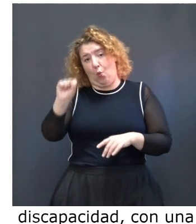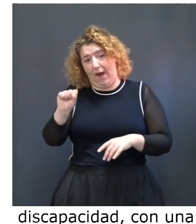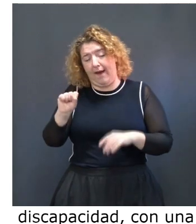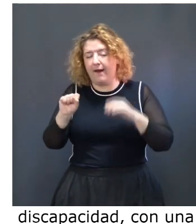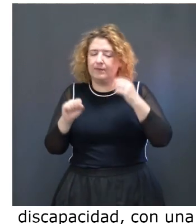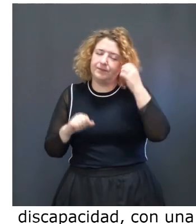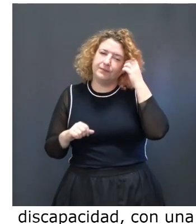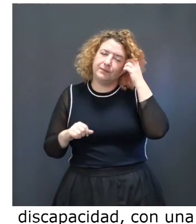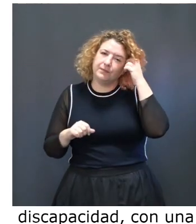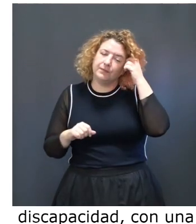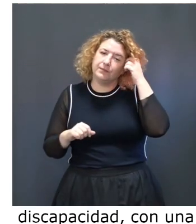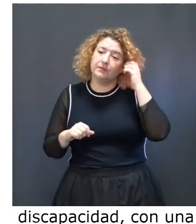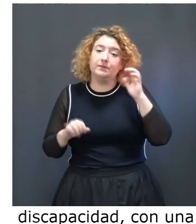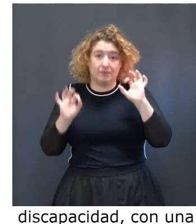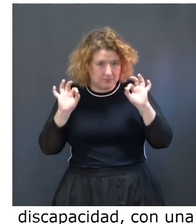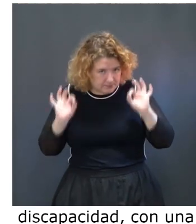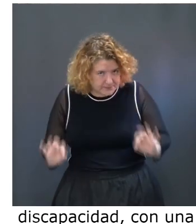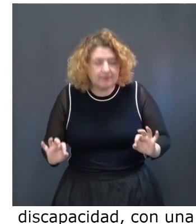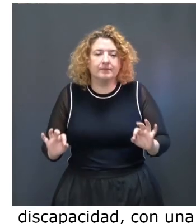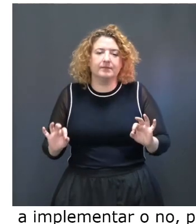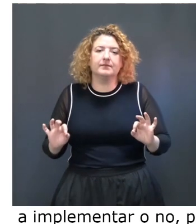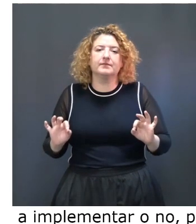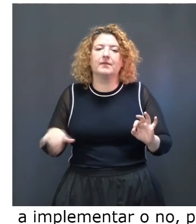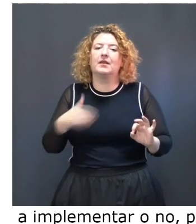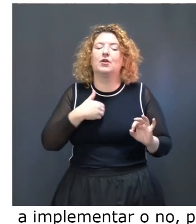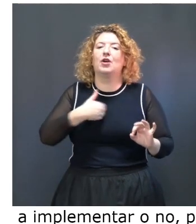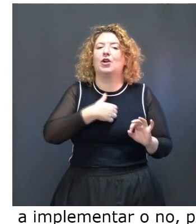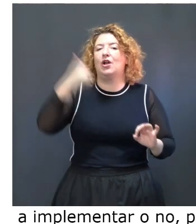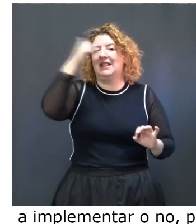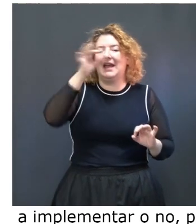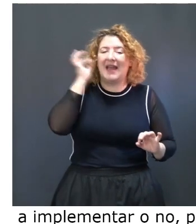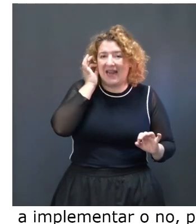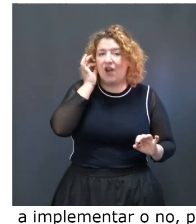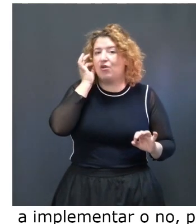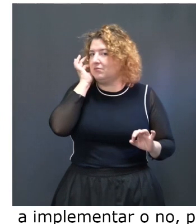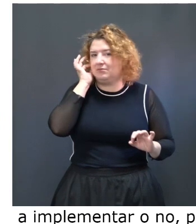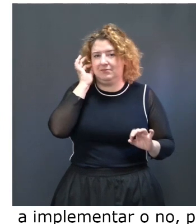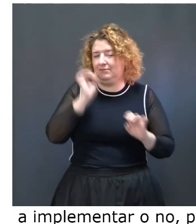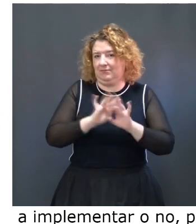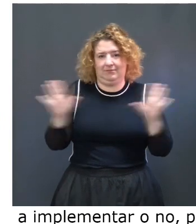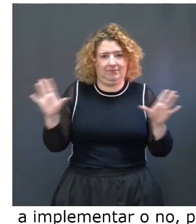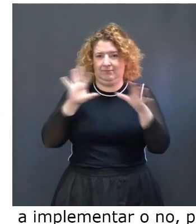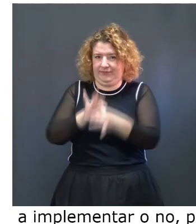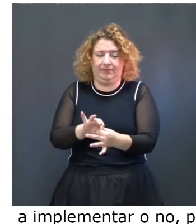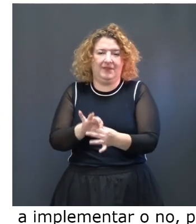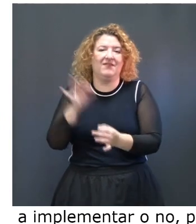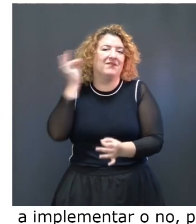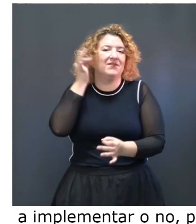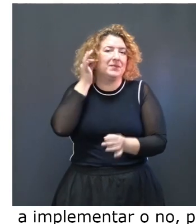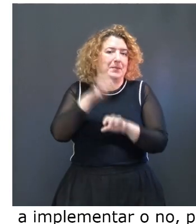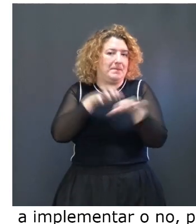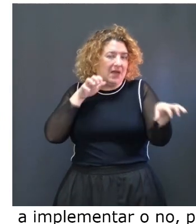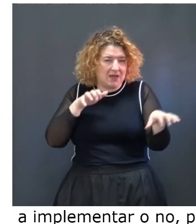Y en este caso se confirmaba tanto el rol de género femenino como que tuvieran o